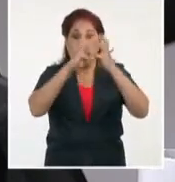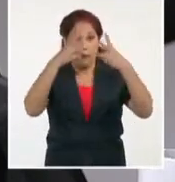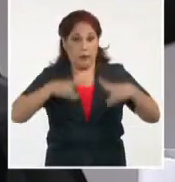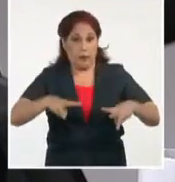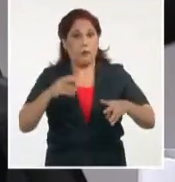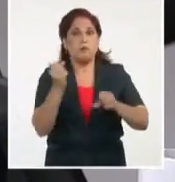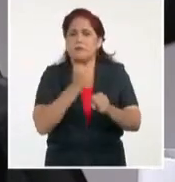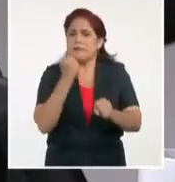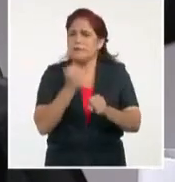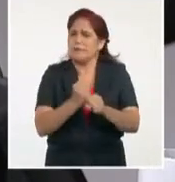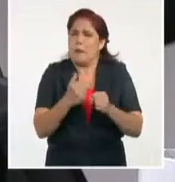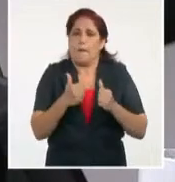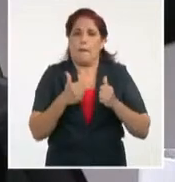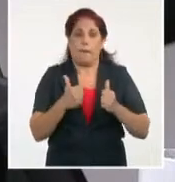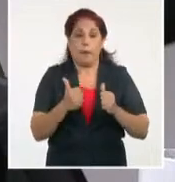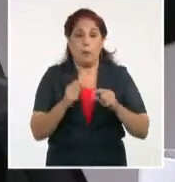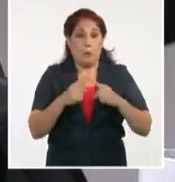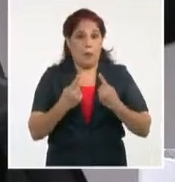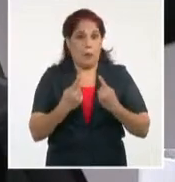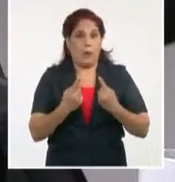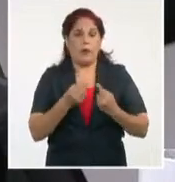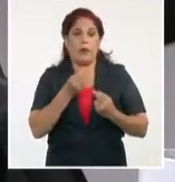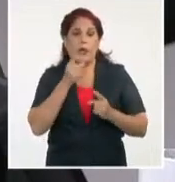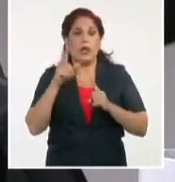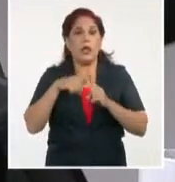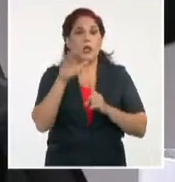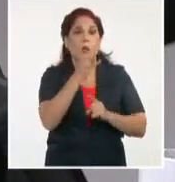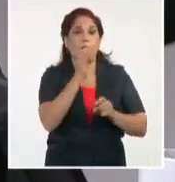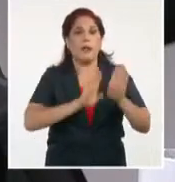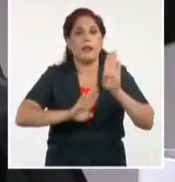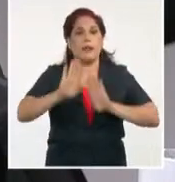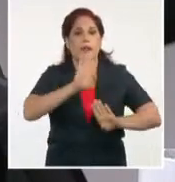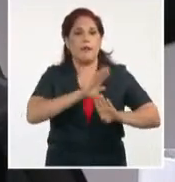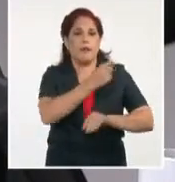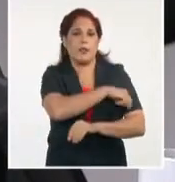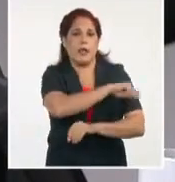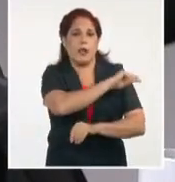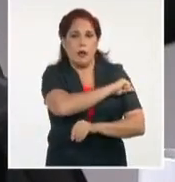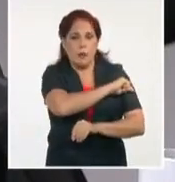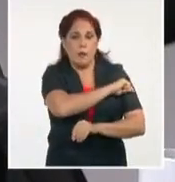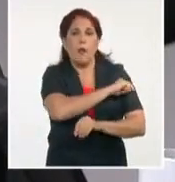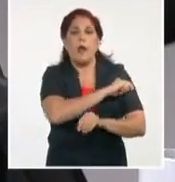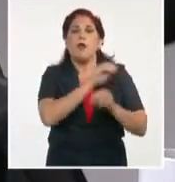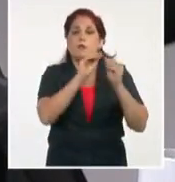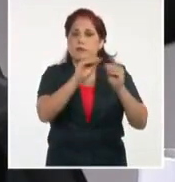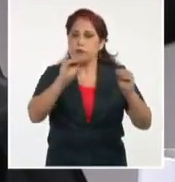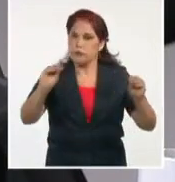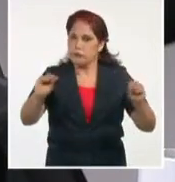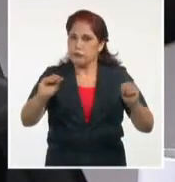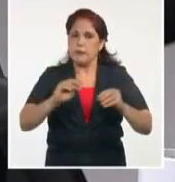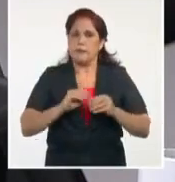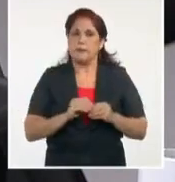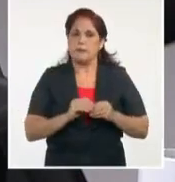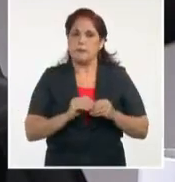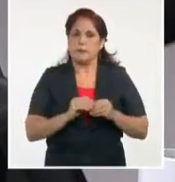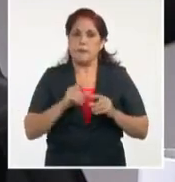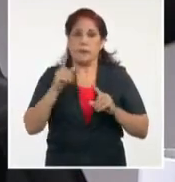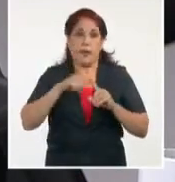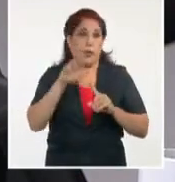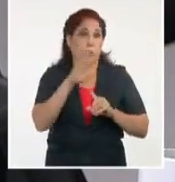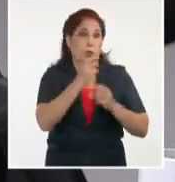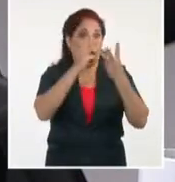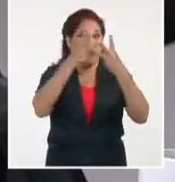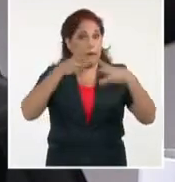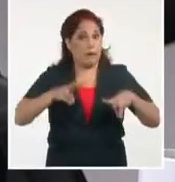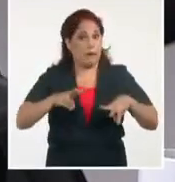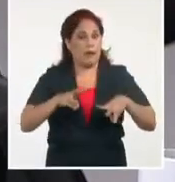trabajo, a través también del Twitter de la Defensa Civil. Uh-huh. Todo funcionó en directivo. Todo funcionó, todo se desencadenó como nosotros